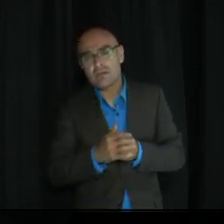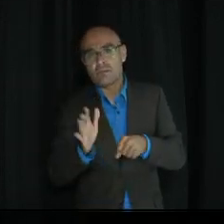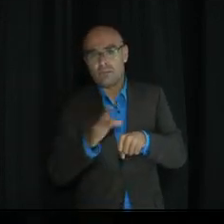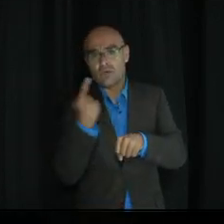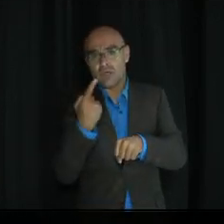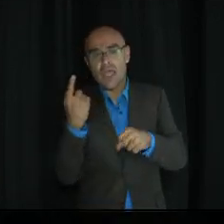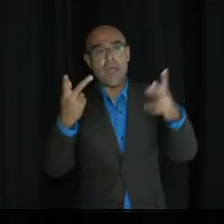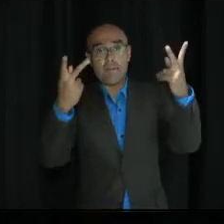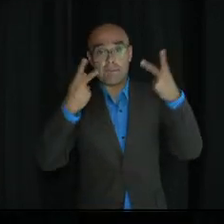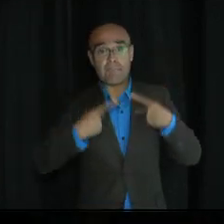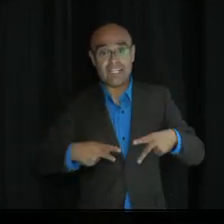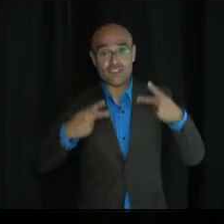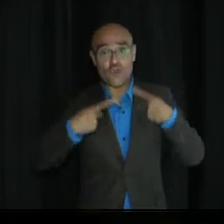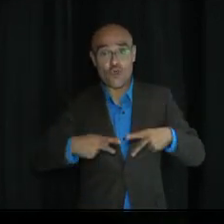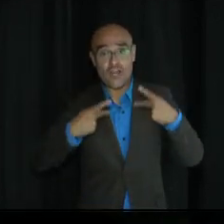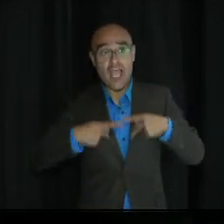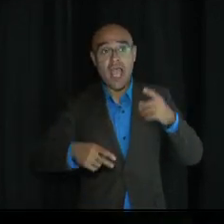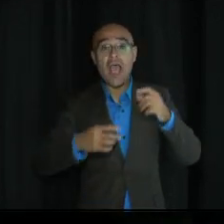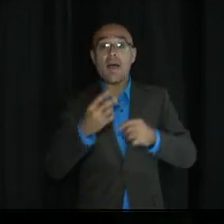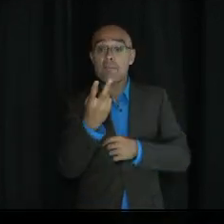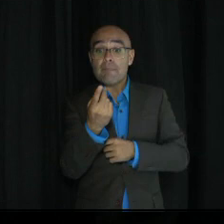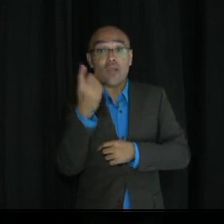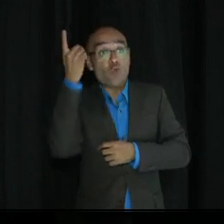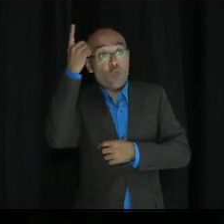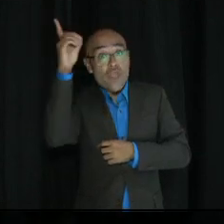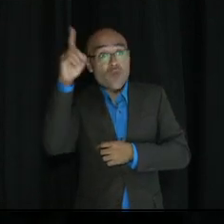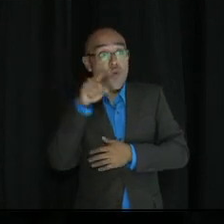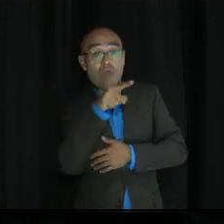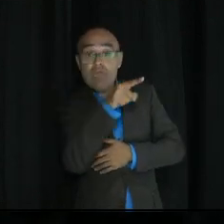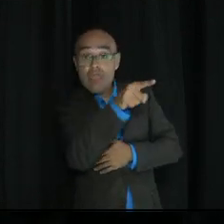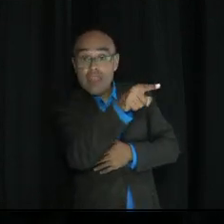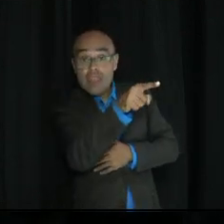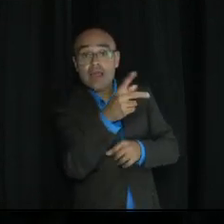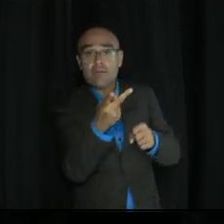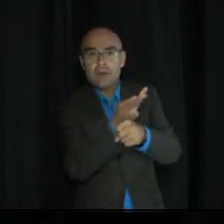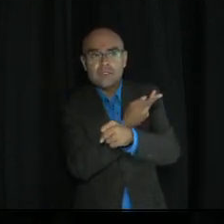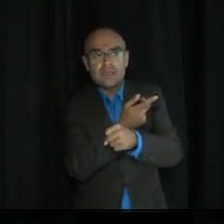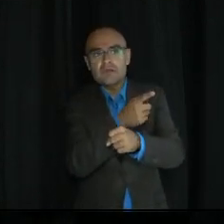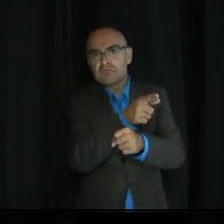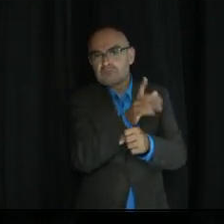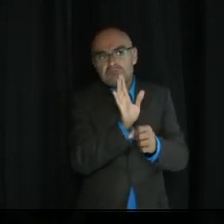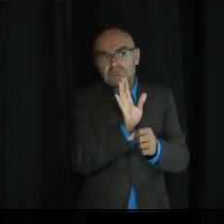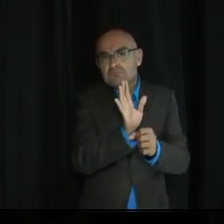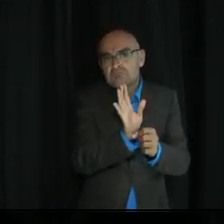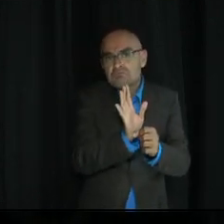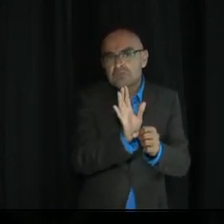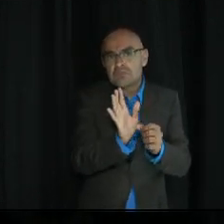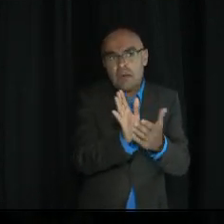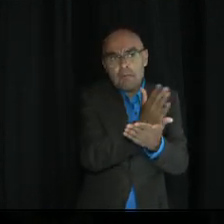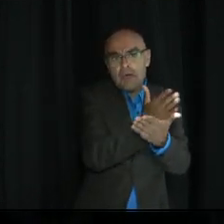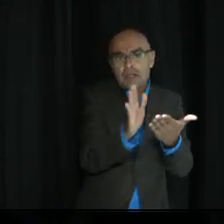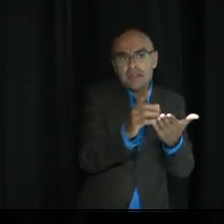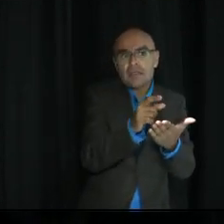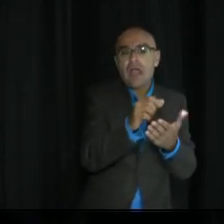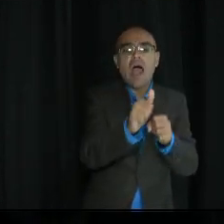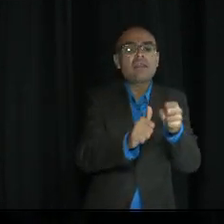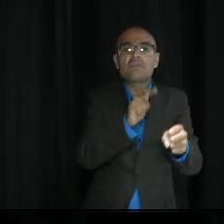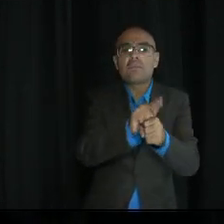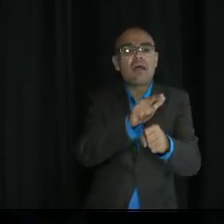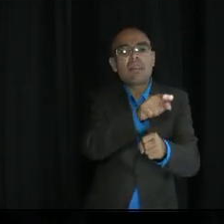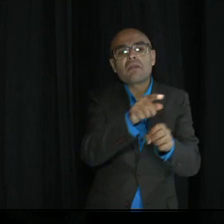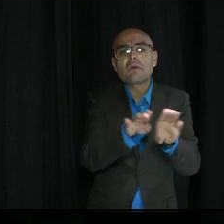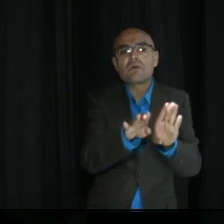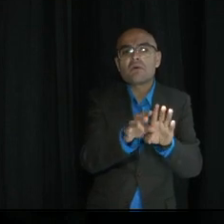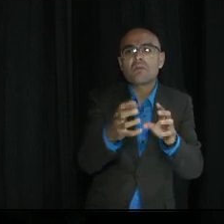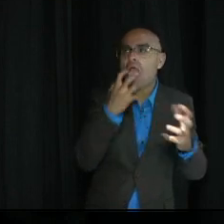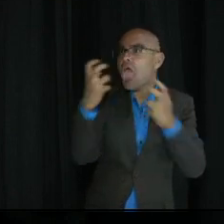sujeto, es decir, el que está causando esa circunstancia, pues es un animal. Ajá. Por ende, pues el animal no